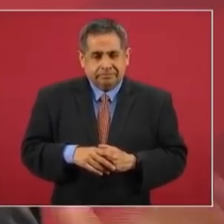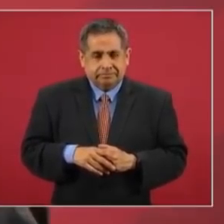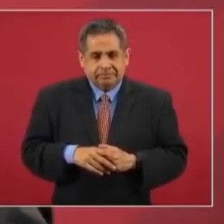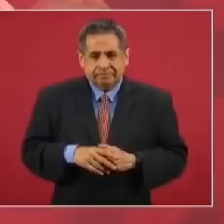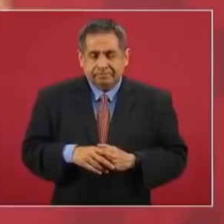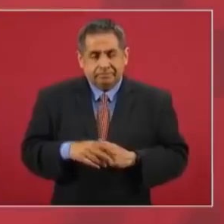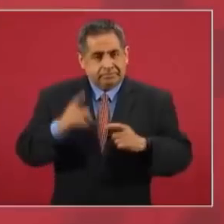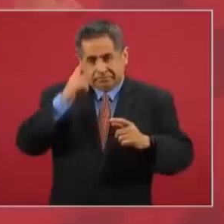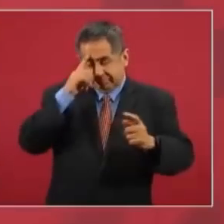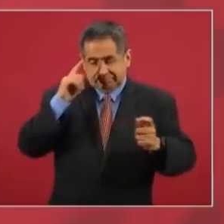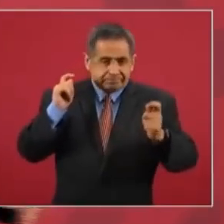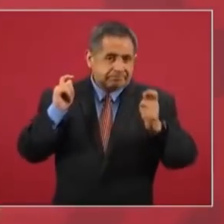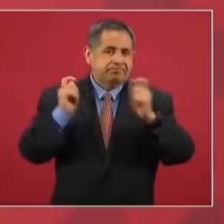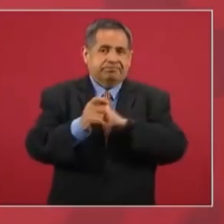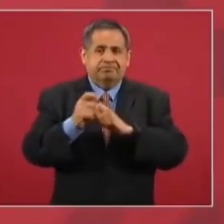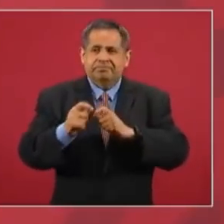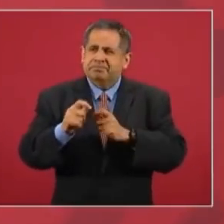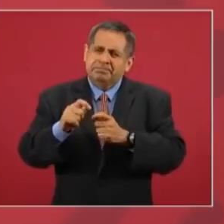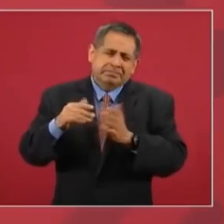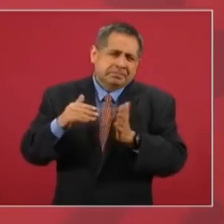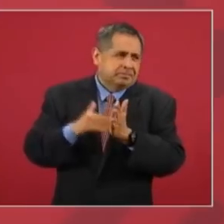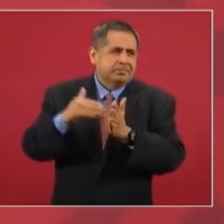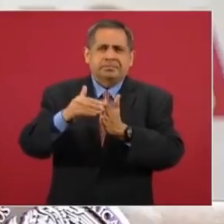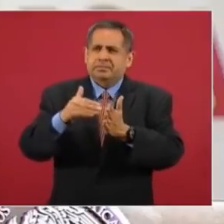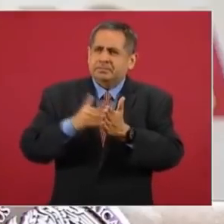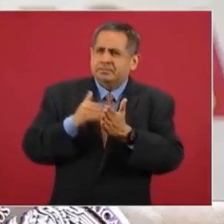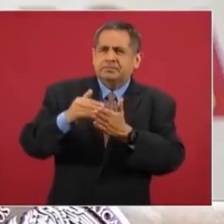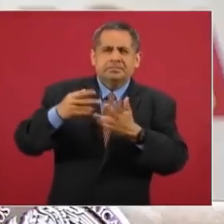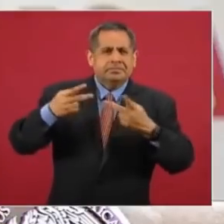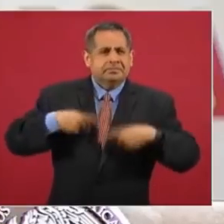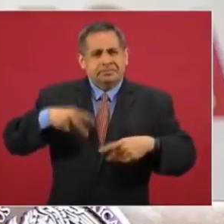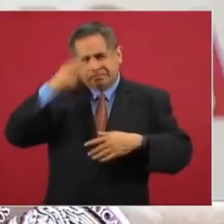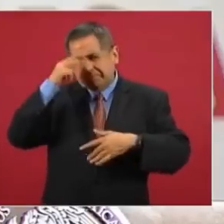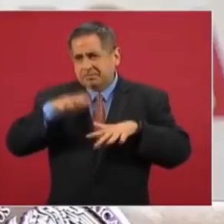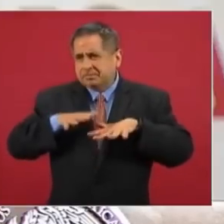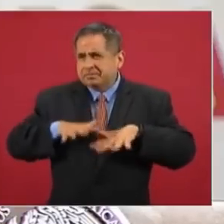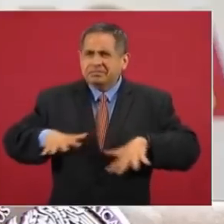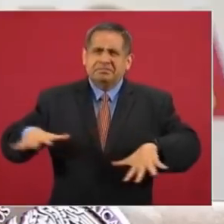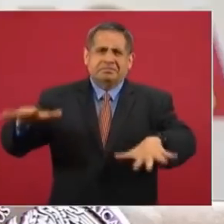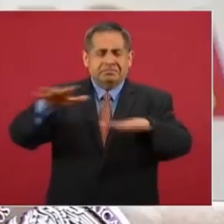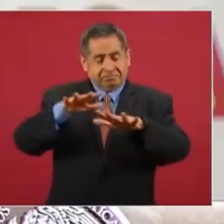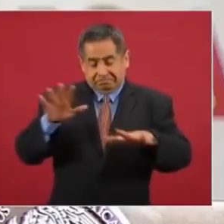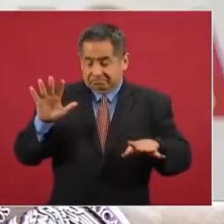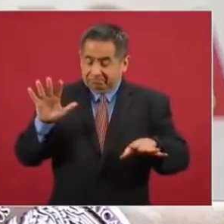ha cambiado la mentalidad de millones de mexicanos.